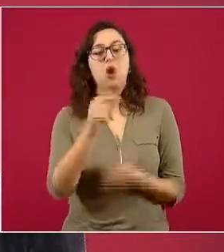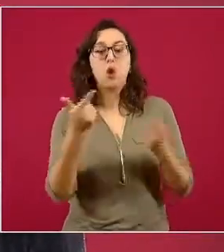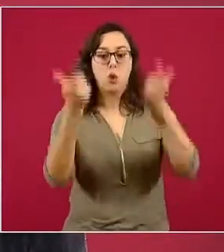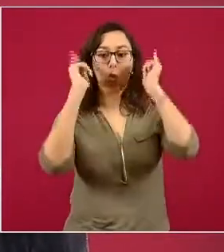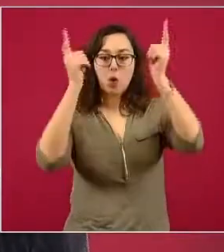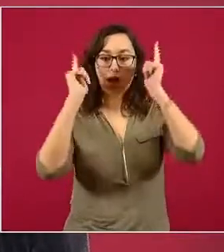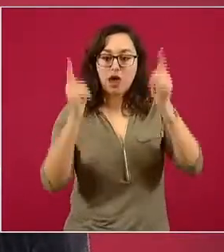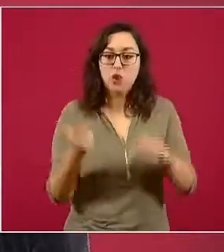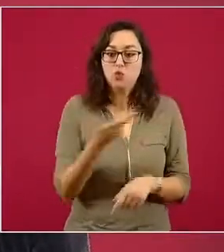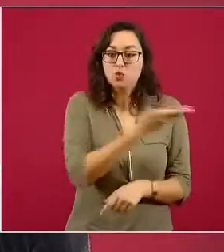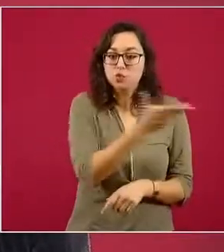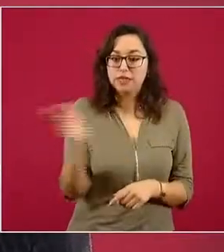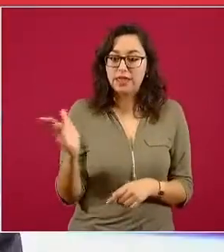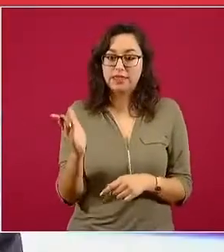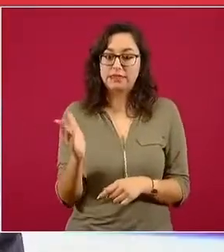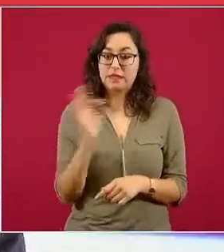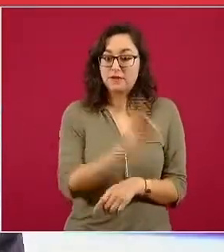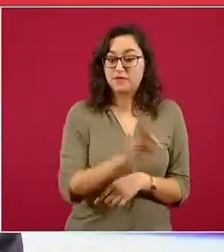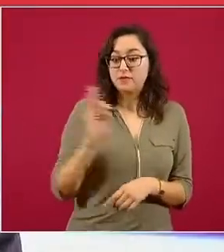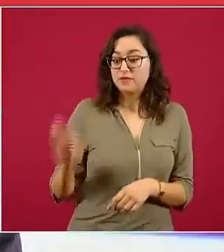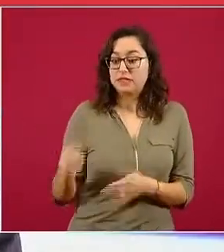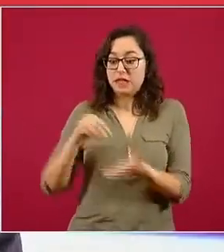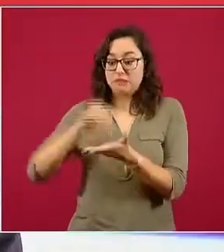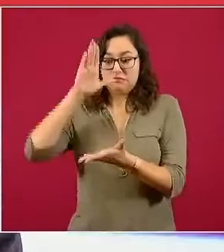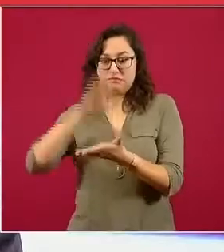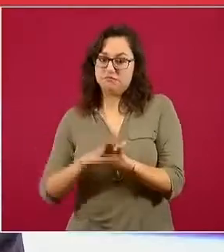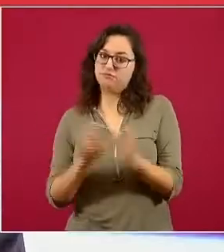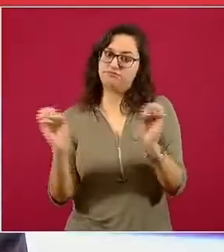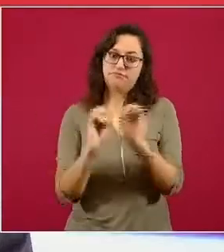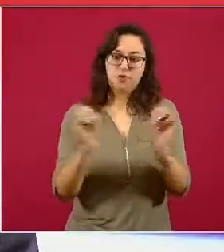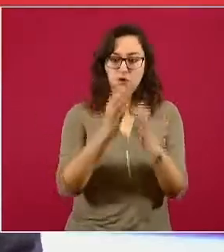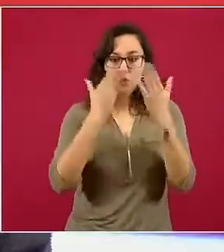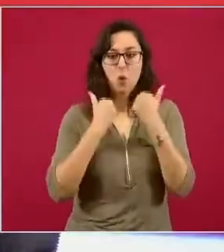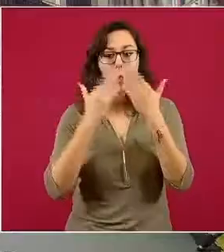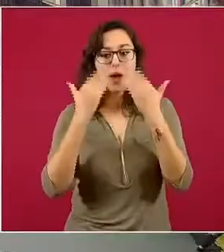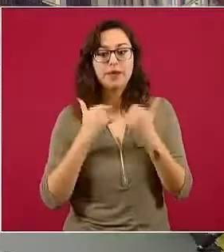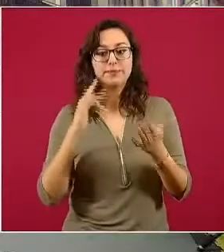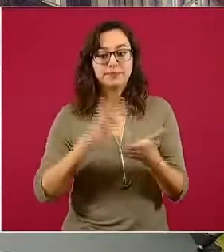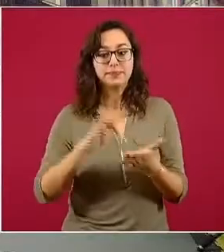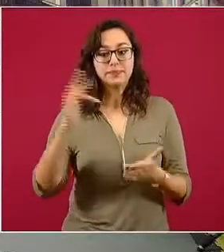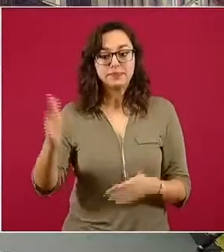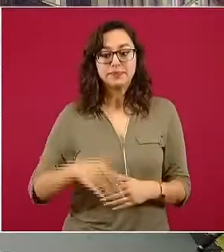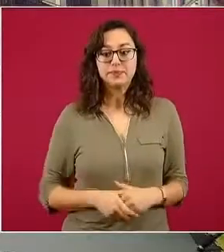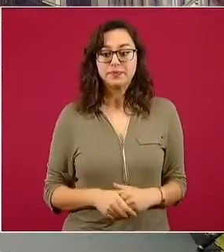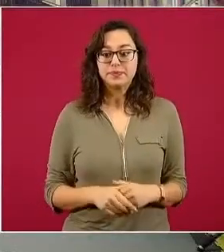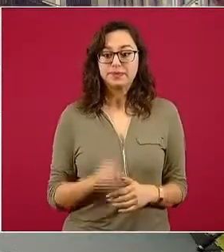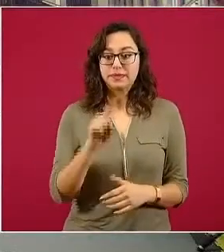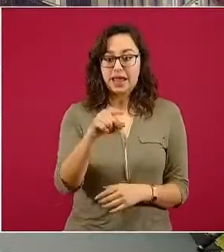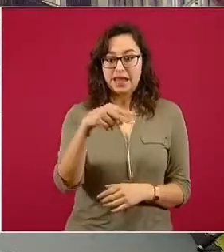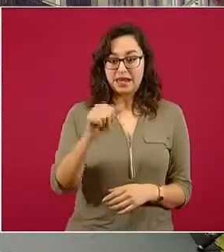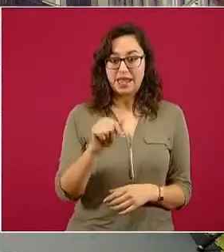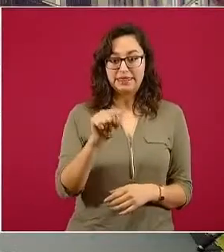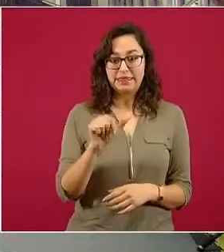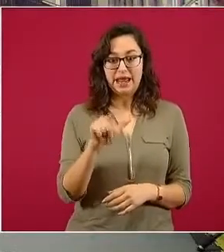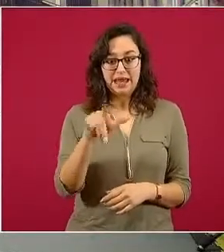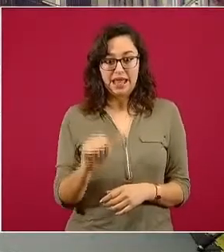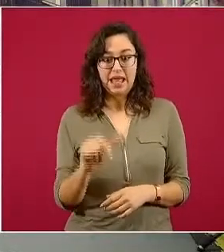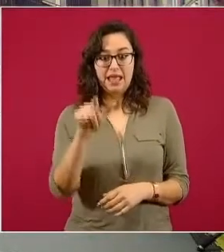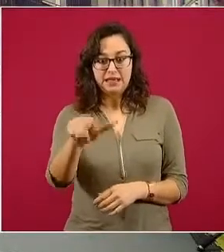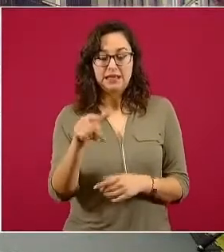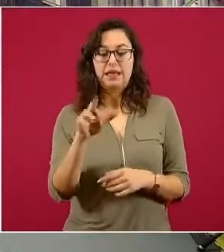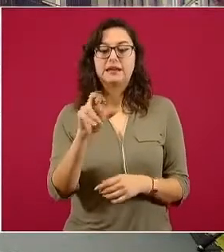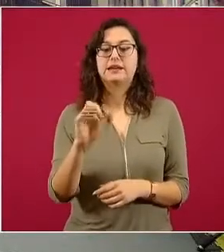la tentación de querer poner fechas específicas. Gracias. Natalia Vitela, Grupo Reforma.